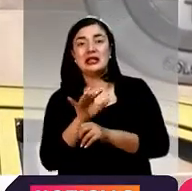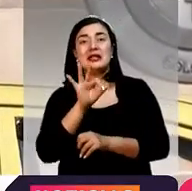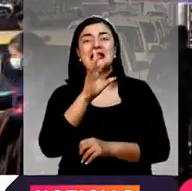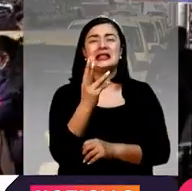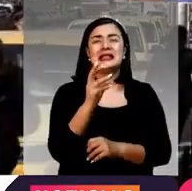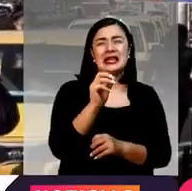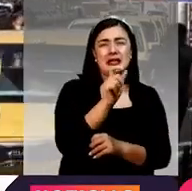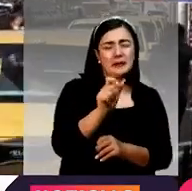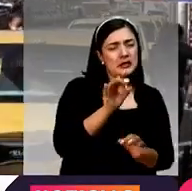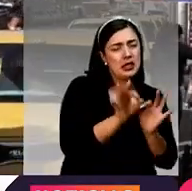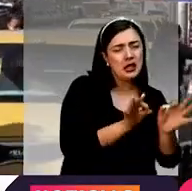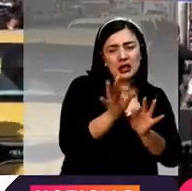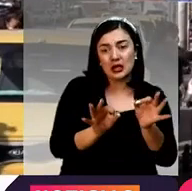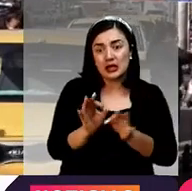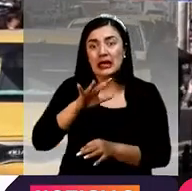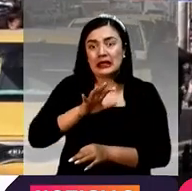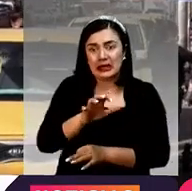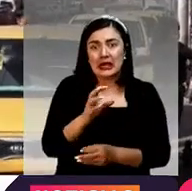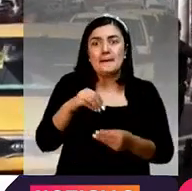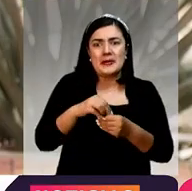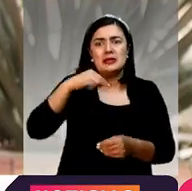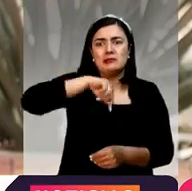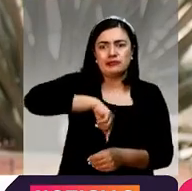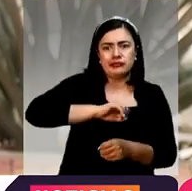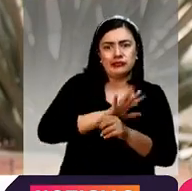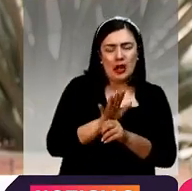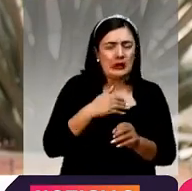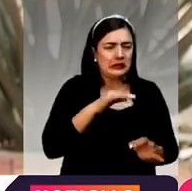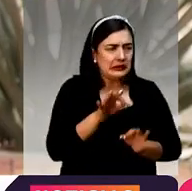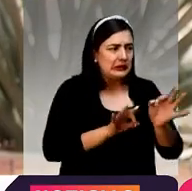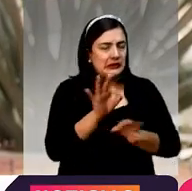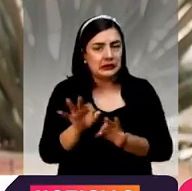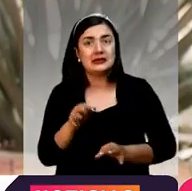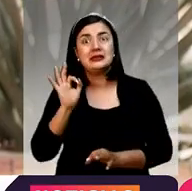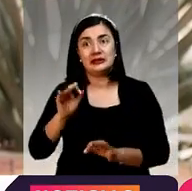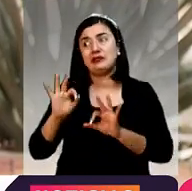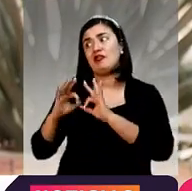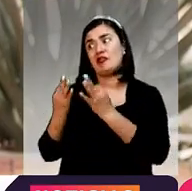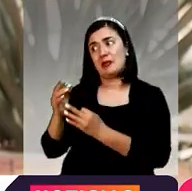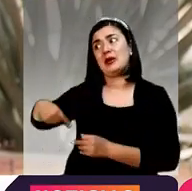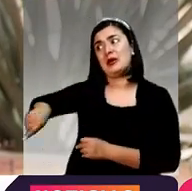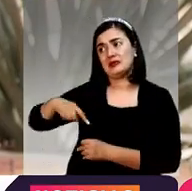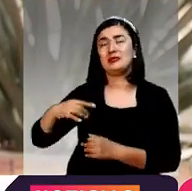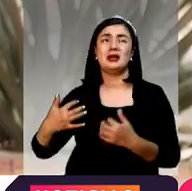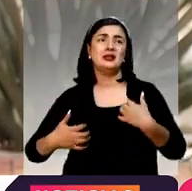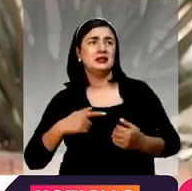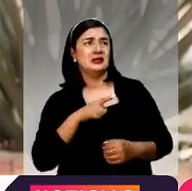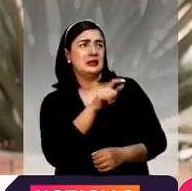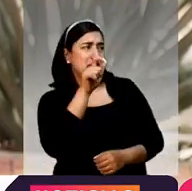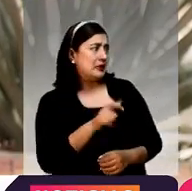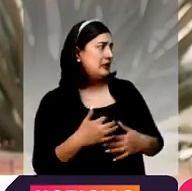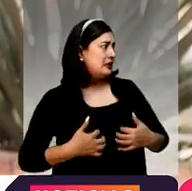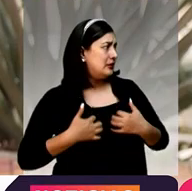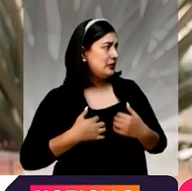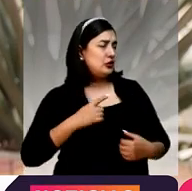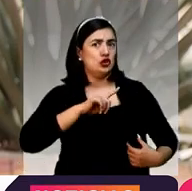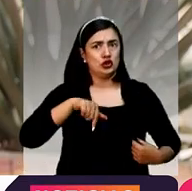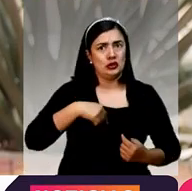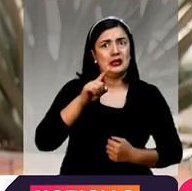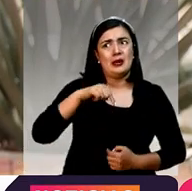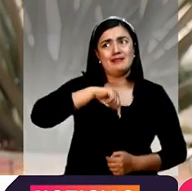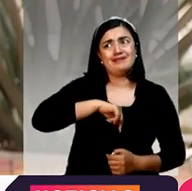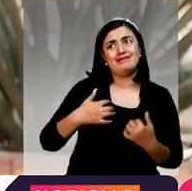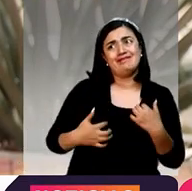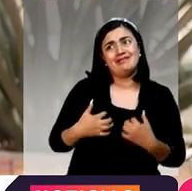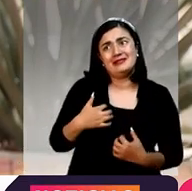pacientes que además de cáncer tienen COVID-19. Siempre la familia tiene miedo y pues a nosotros también nos da miedo